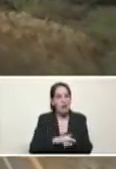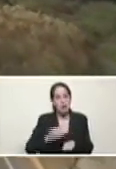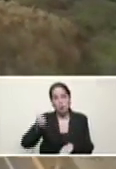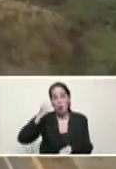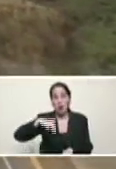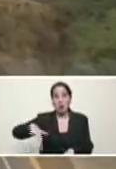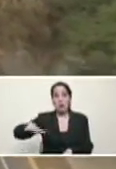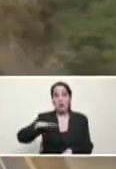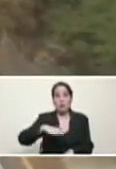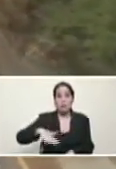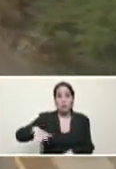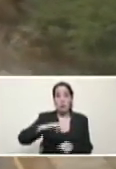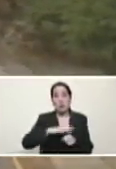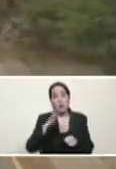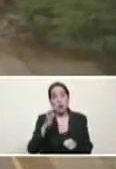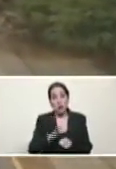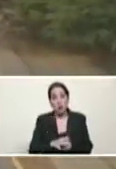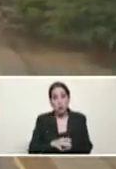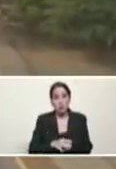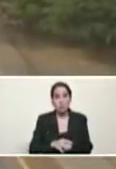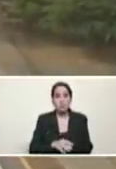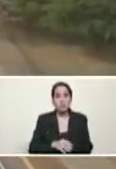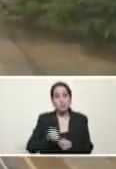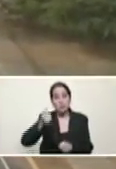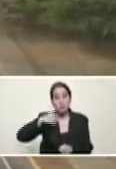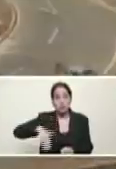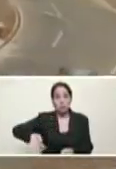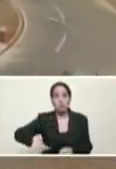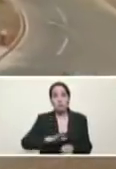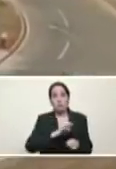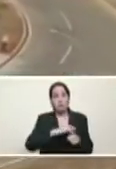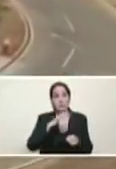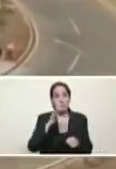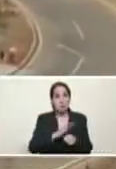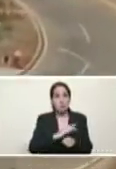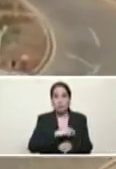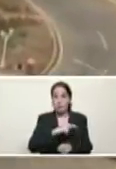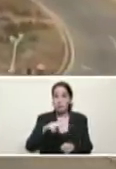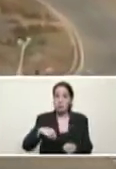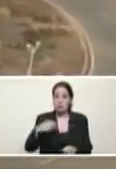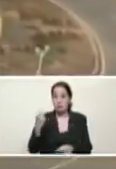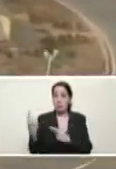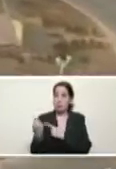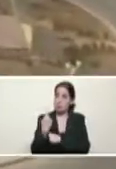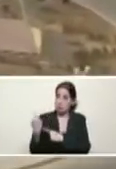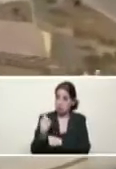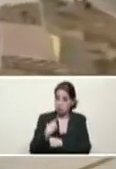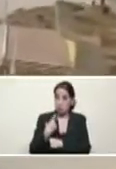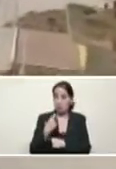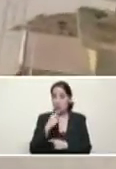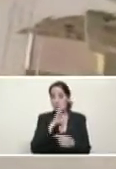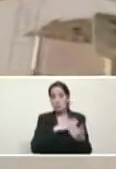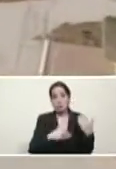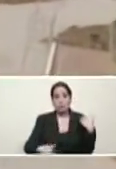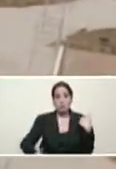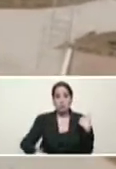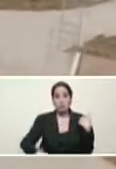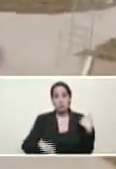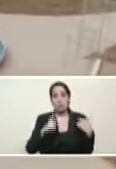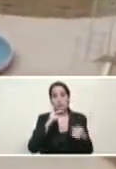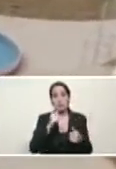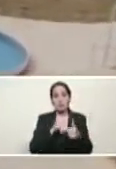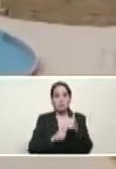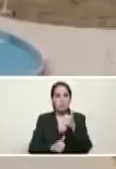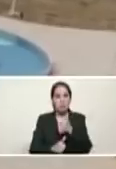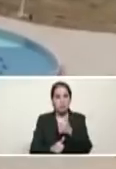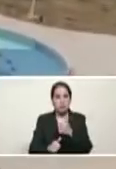pueblo de Coro, por tanta solidaridad con nuestro pueblo de Coro, y nosotros cumpliendo las instrucciones que nos dio nuestra vicepresidenta de la